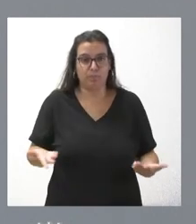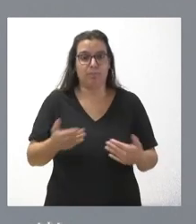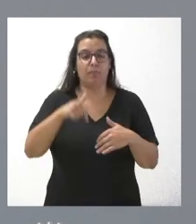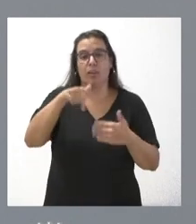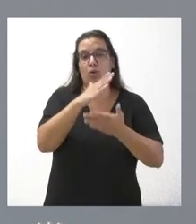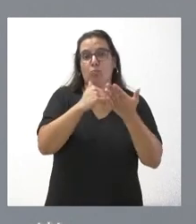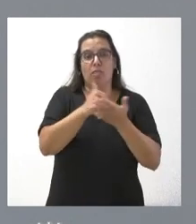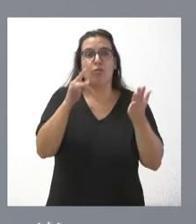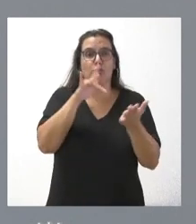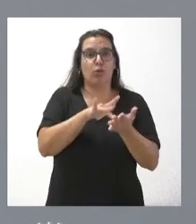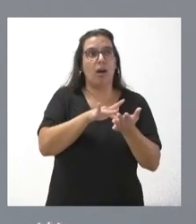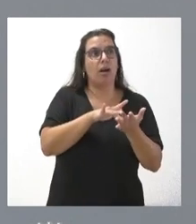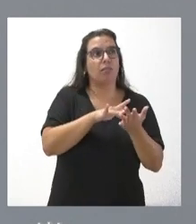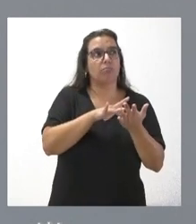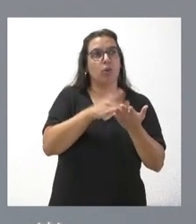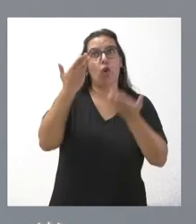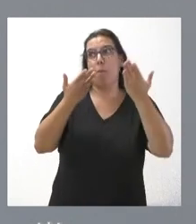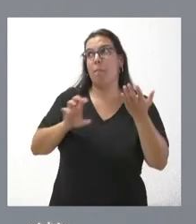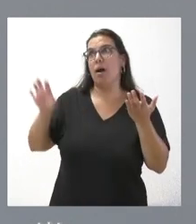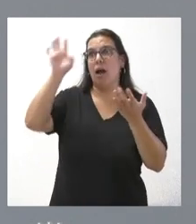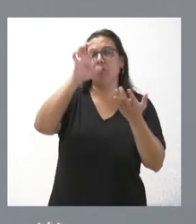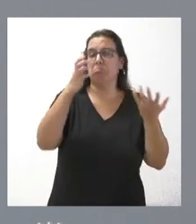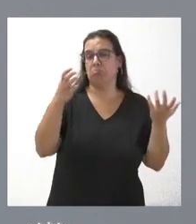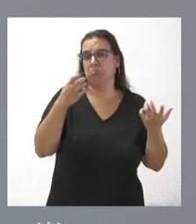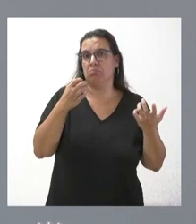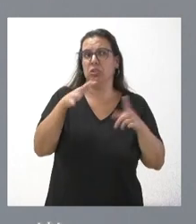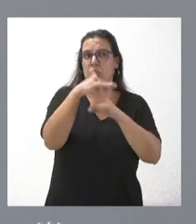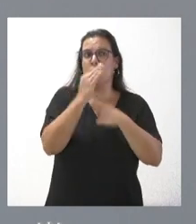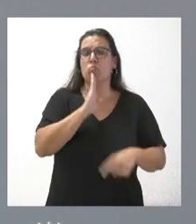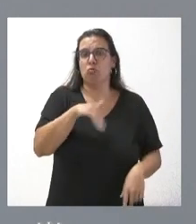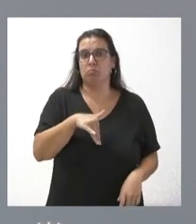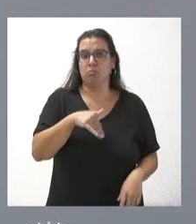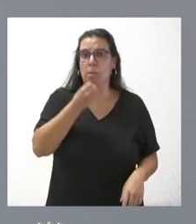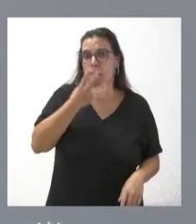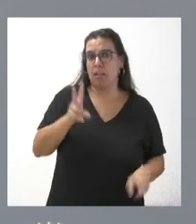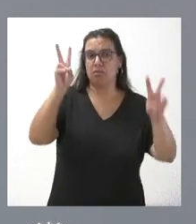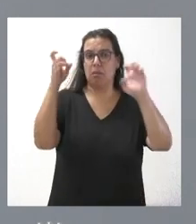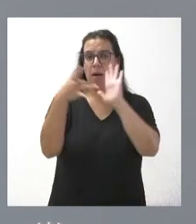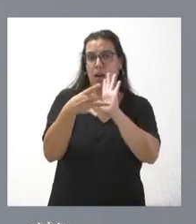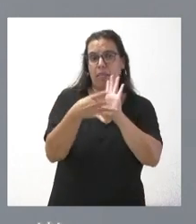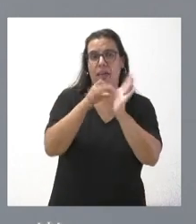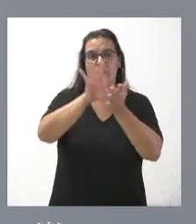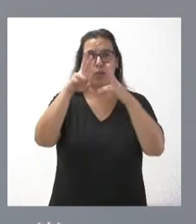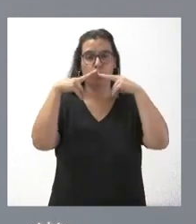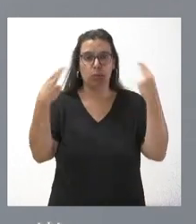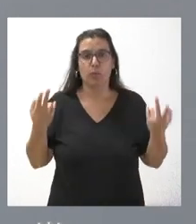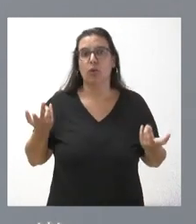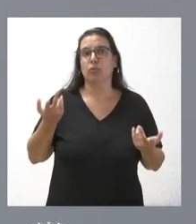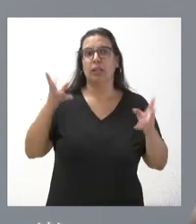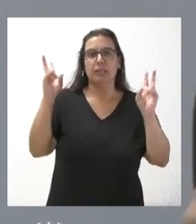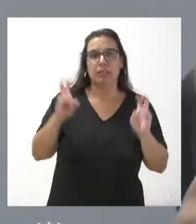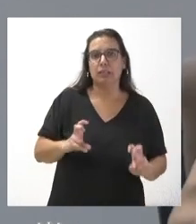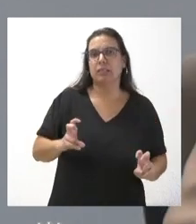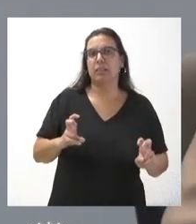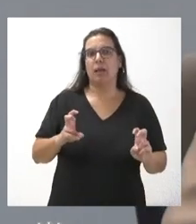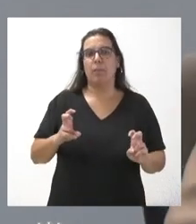comunidad, pues ocupa un lugar ciertamente ventajoso en el contexto nacional en términos de calidad de los servicios públicos, en términos de menor